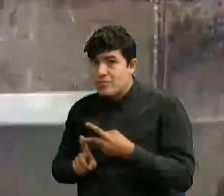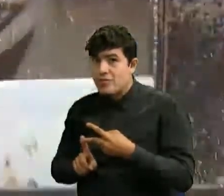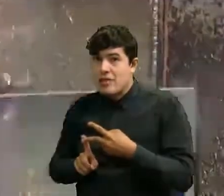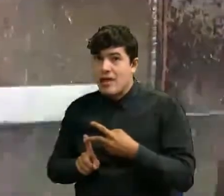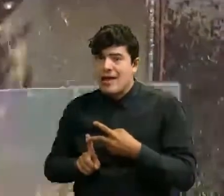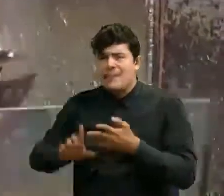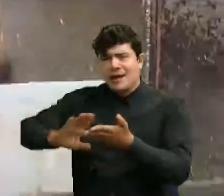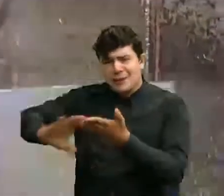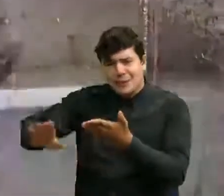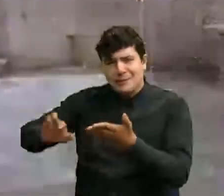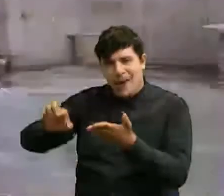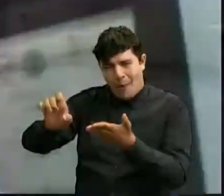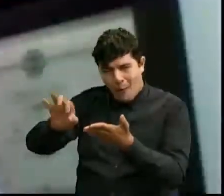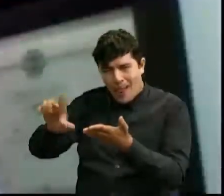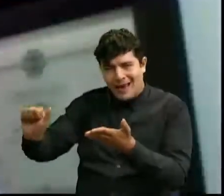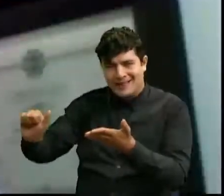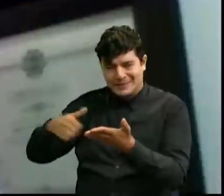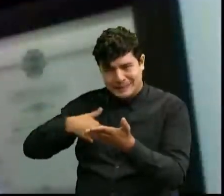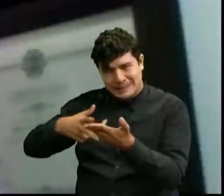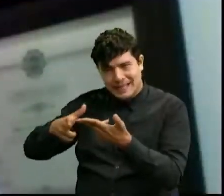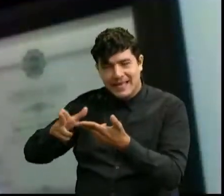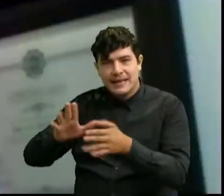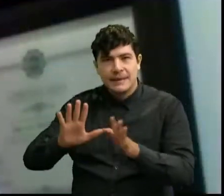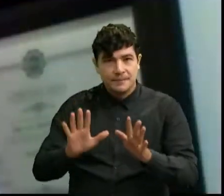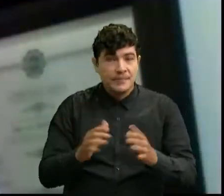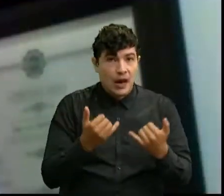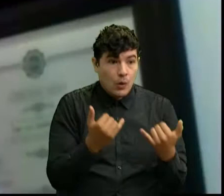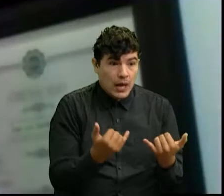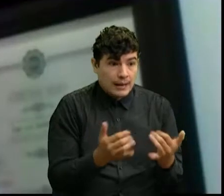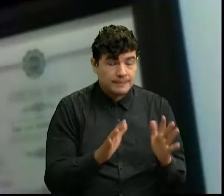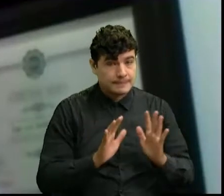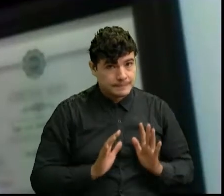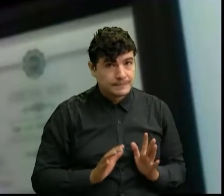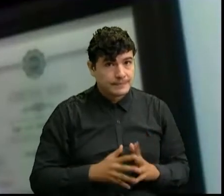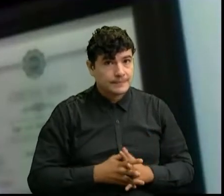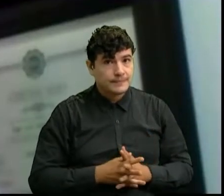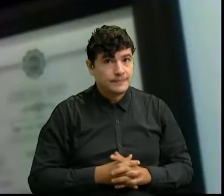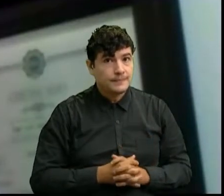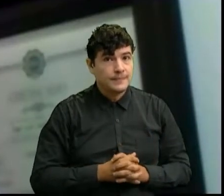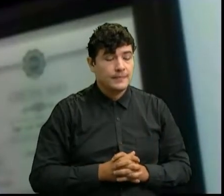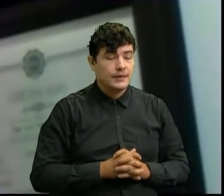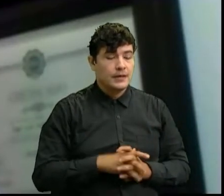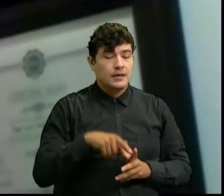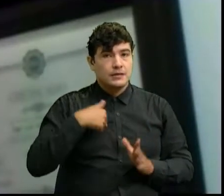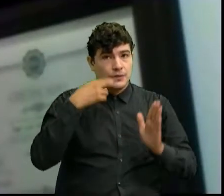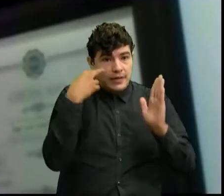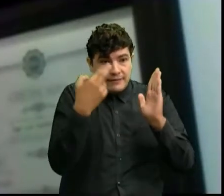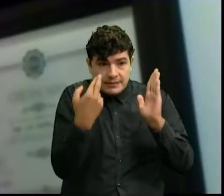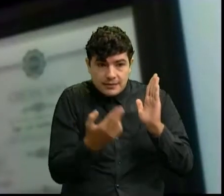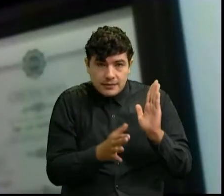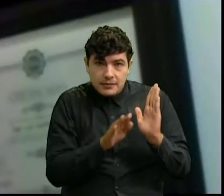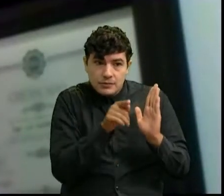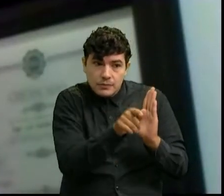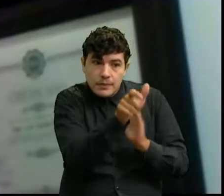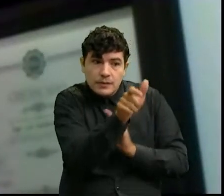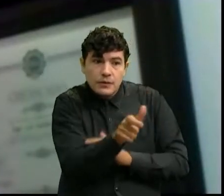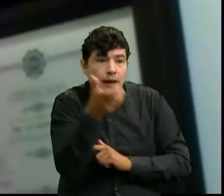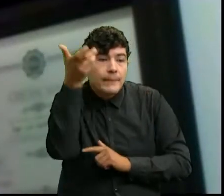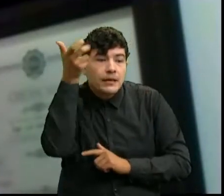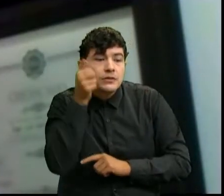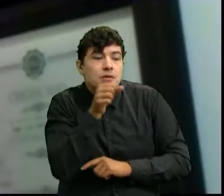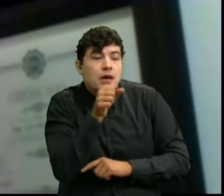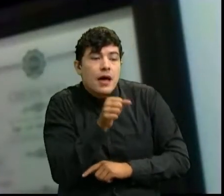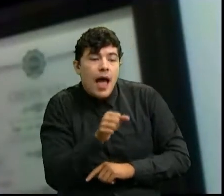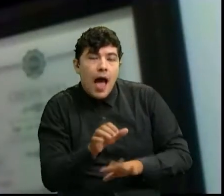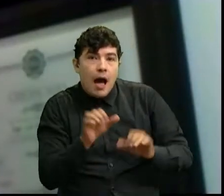siguiente, y discúlpeme, Paola, ahí podría revisar en un momento determinado si por pensión de vejez logra